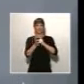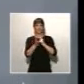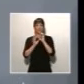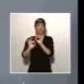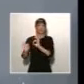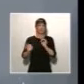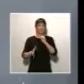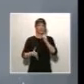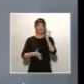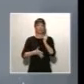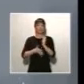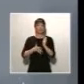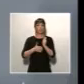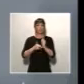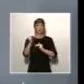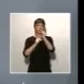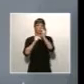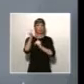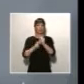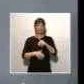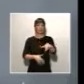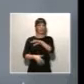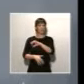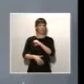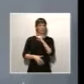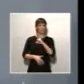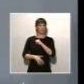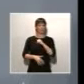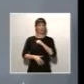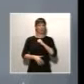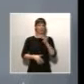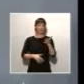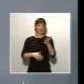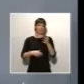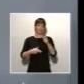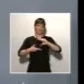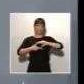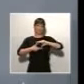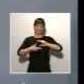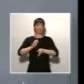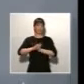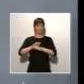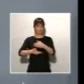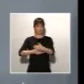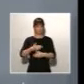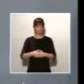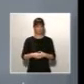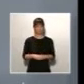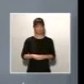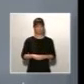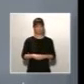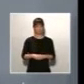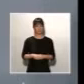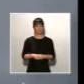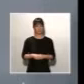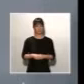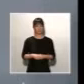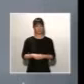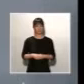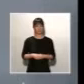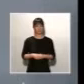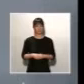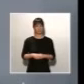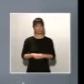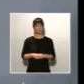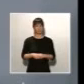la instalación de la zona hospitalaria en IFEMA. También un apoyo con equipo hospitalario se ha realizado en el